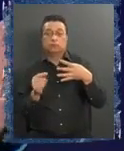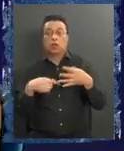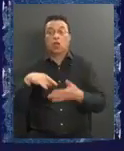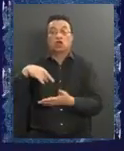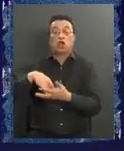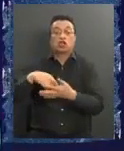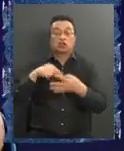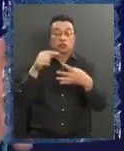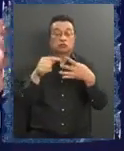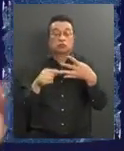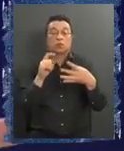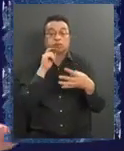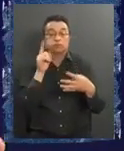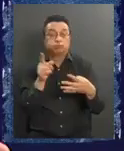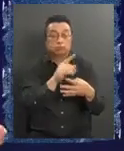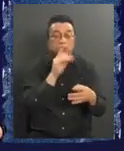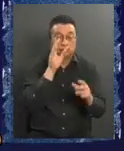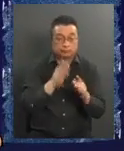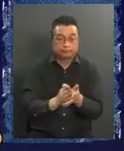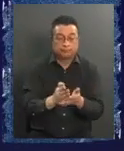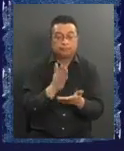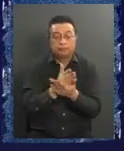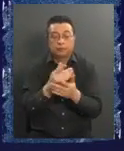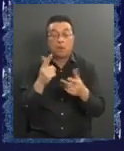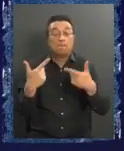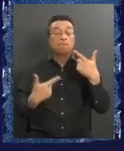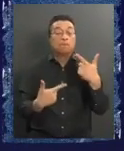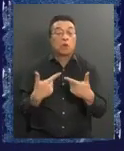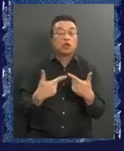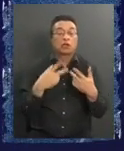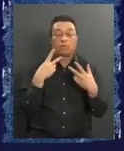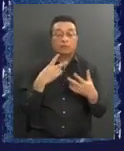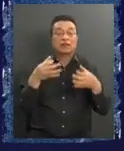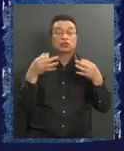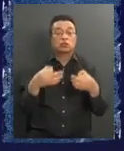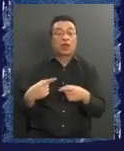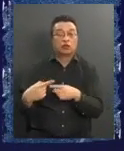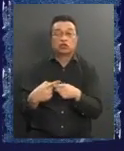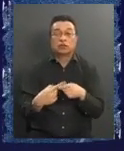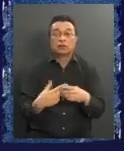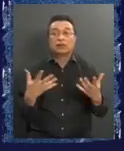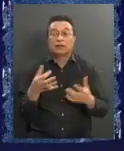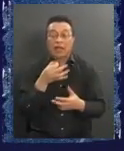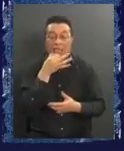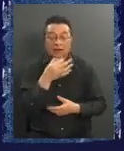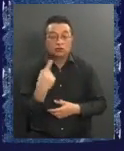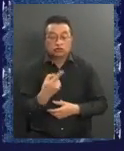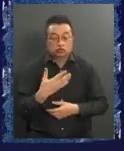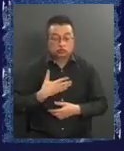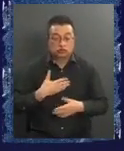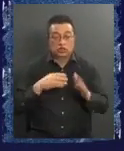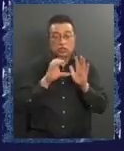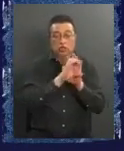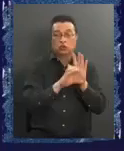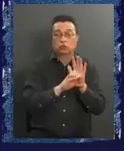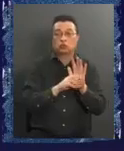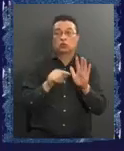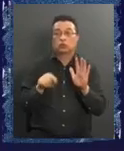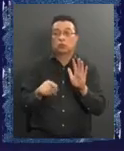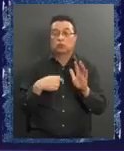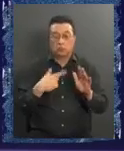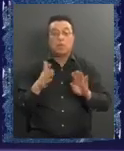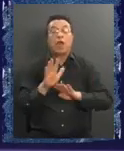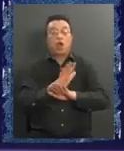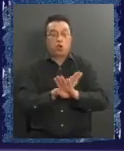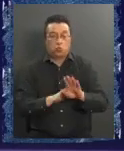que se arme y que defina la política que va a haber en seguridad social. Pero ¿qué decimos nosotros aquí en la Constitución? Para salvaguardar